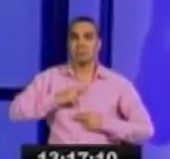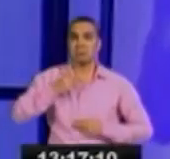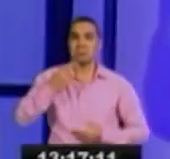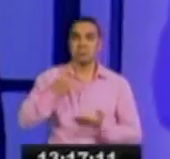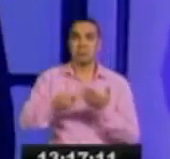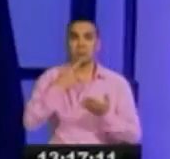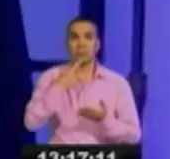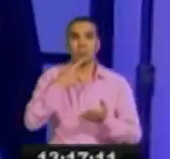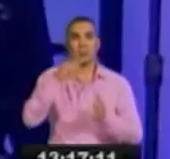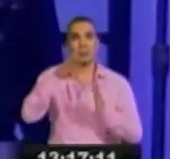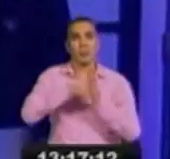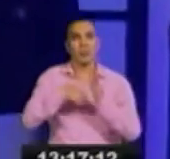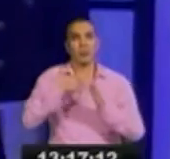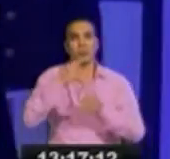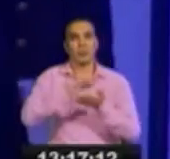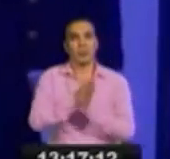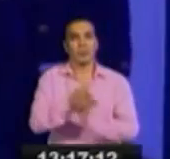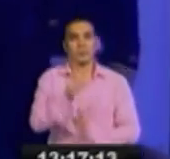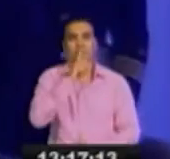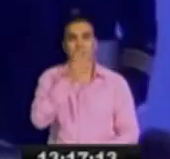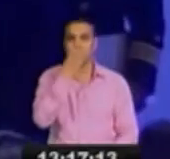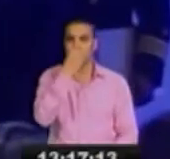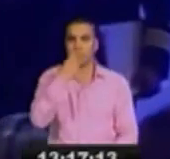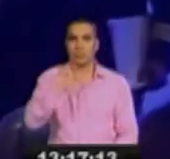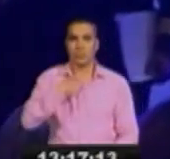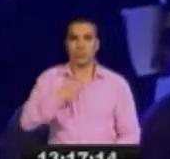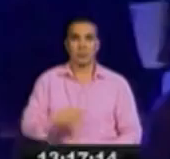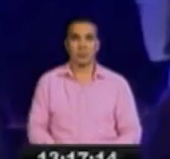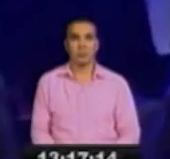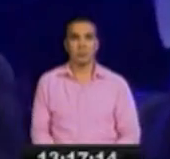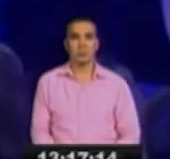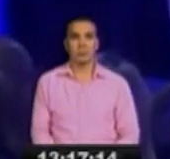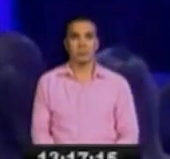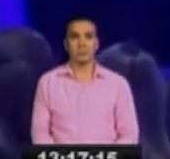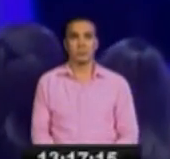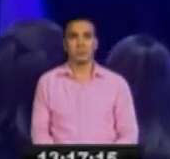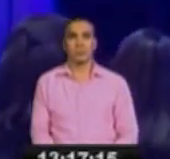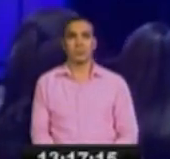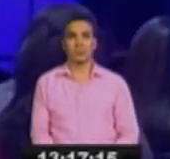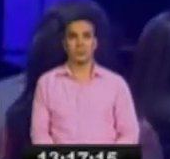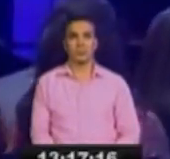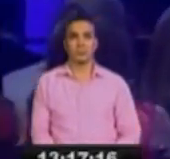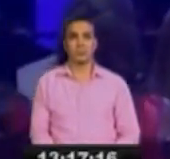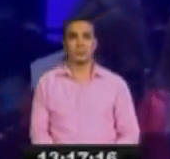manifestó que evita emitir comentarios al respecto. Alcibiades Onofrete, Televisión.